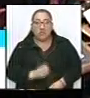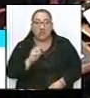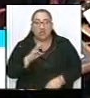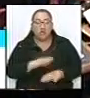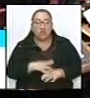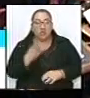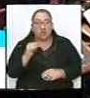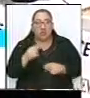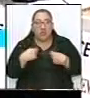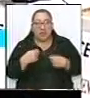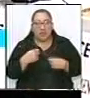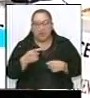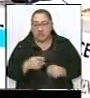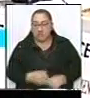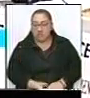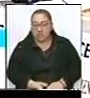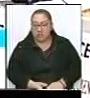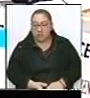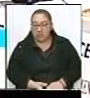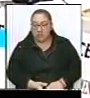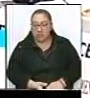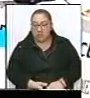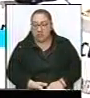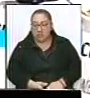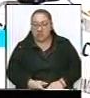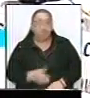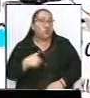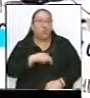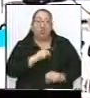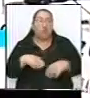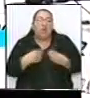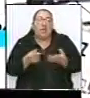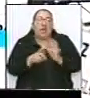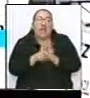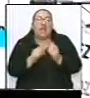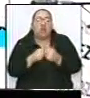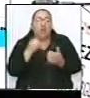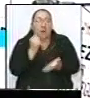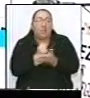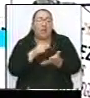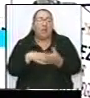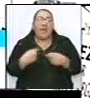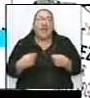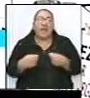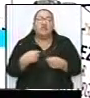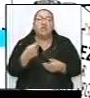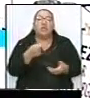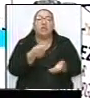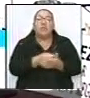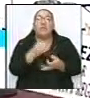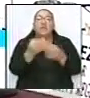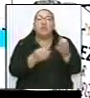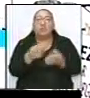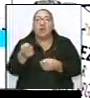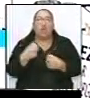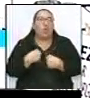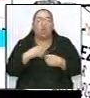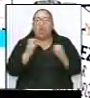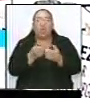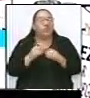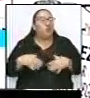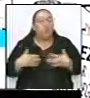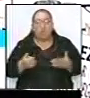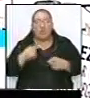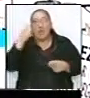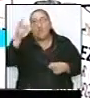gasto. A eso... No, obviamente nosotros no podemos dar leyes con iniciativa de gasto, pero si el Ejecutivo observa, yo observo